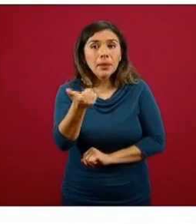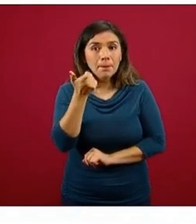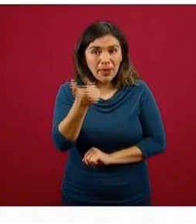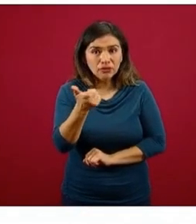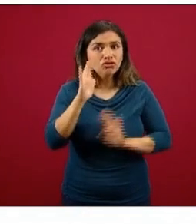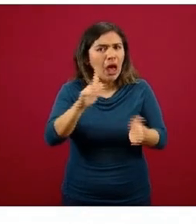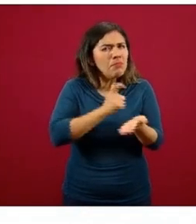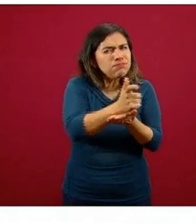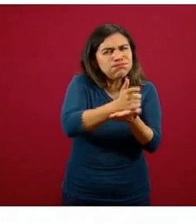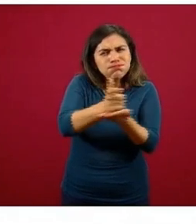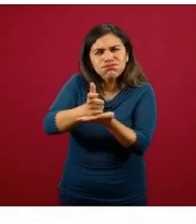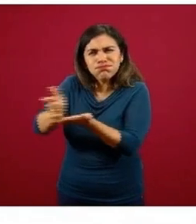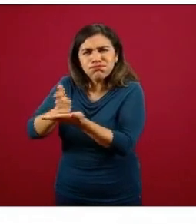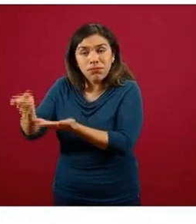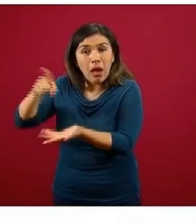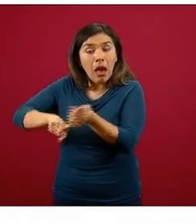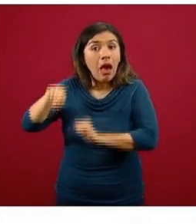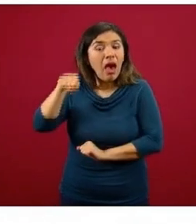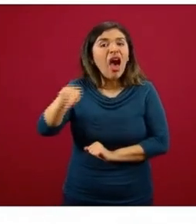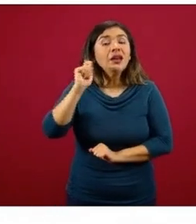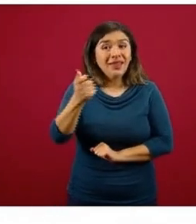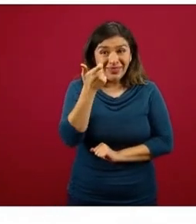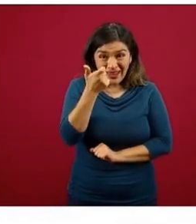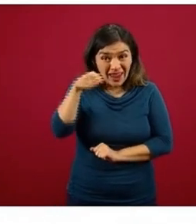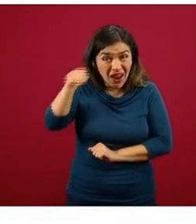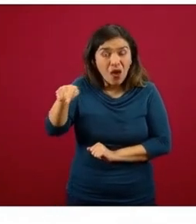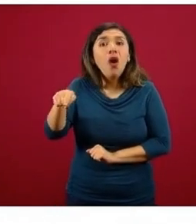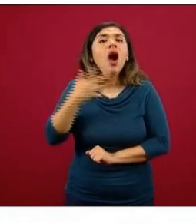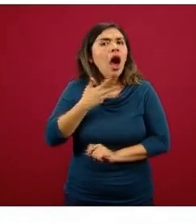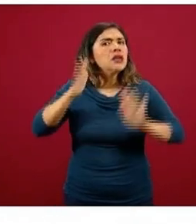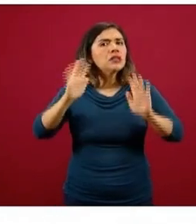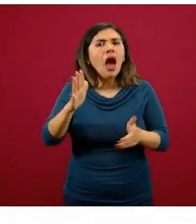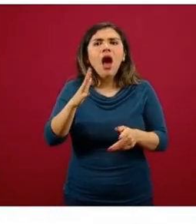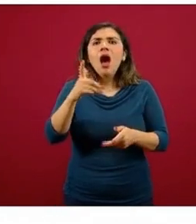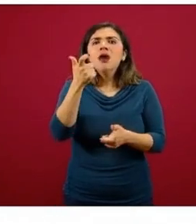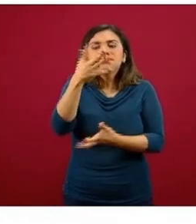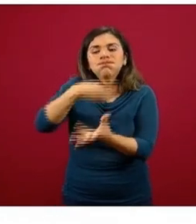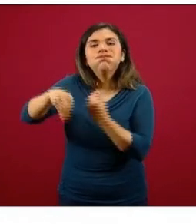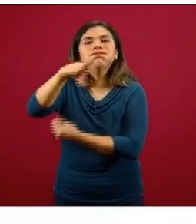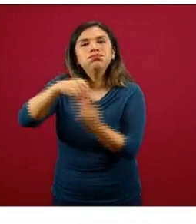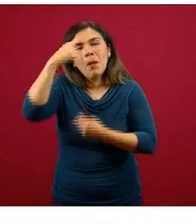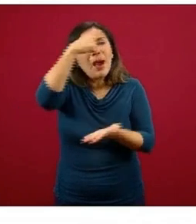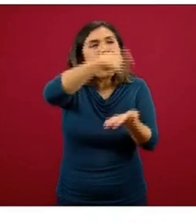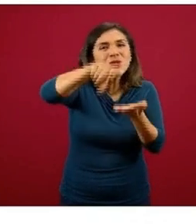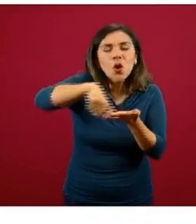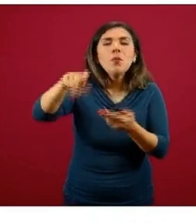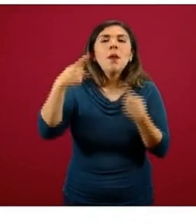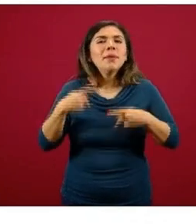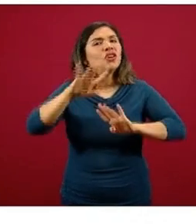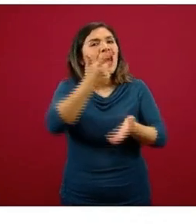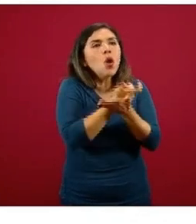pesos dispersados. Esto significa que este dinero ya entró a la economía local, que ya fue